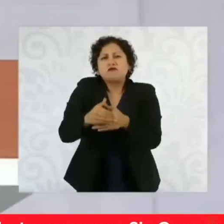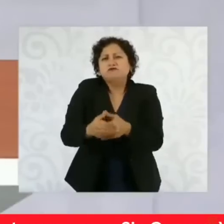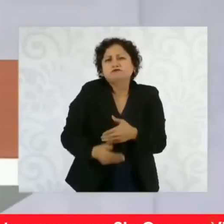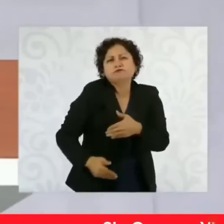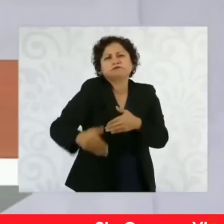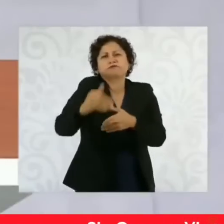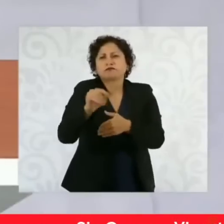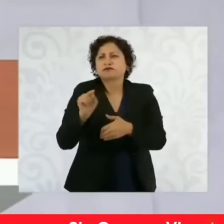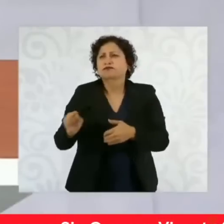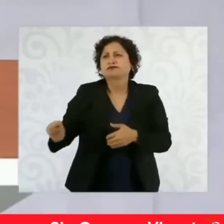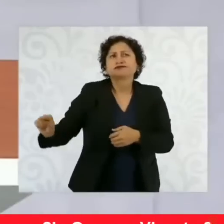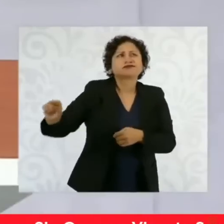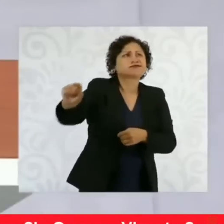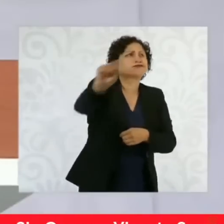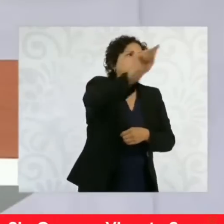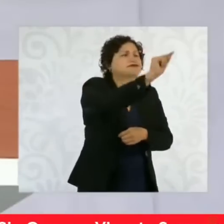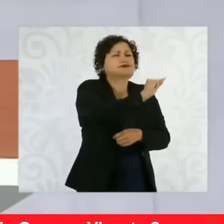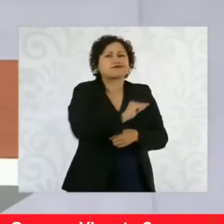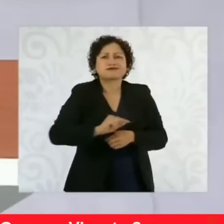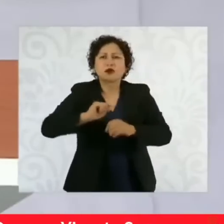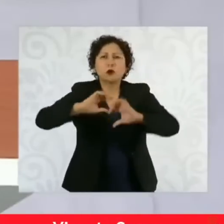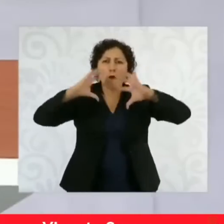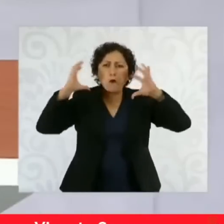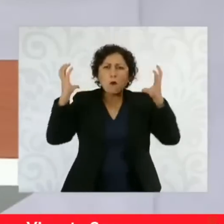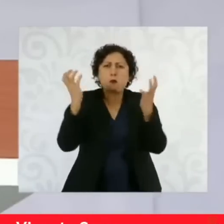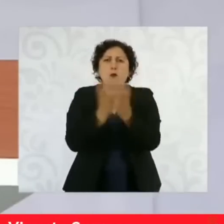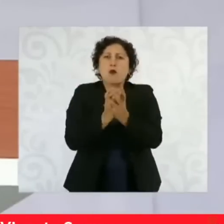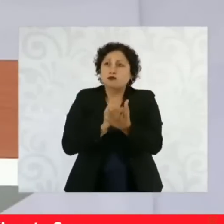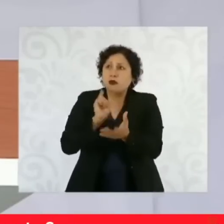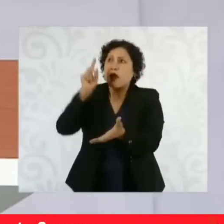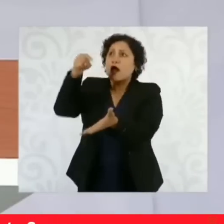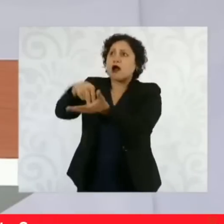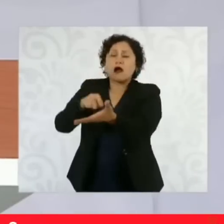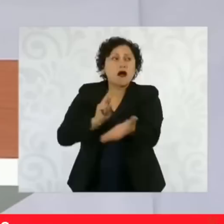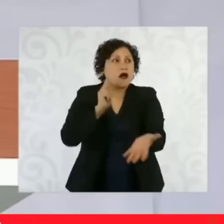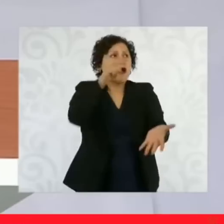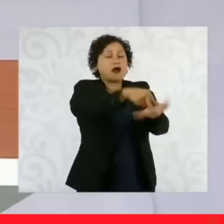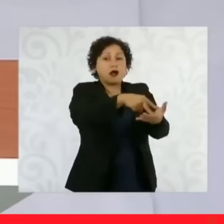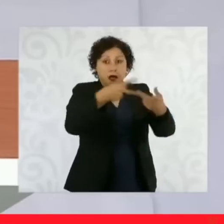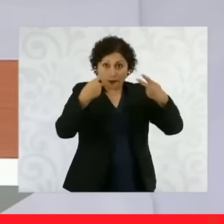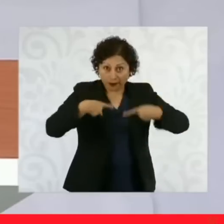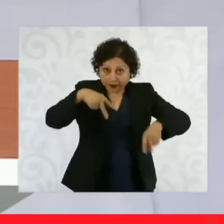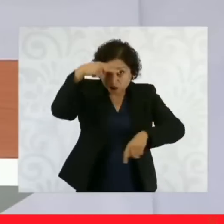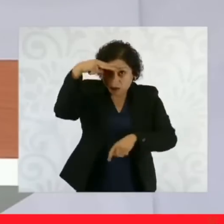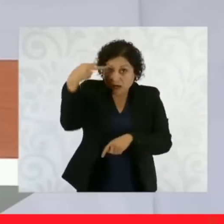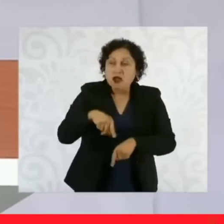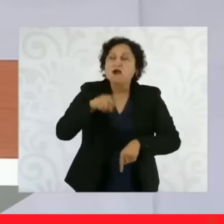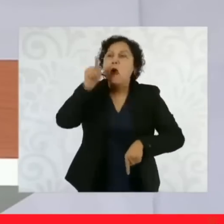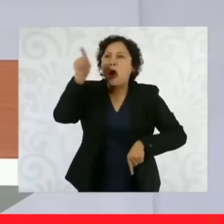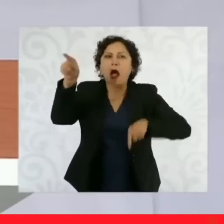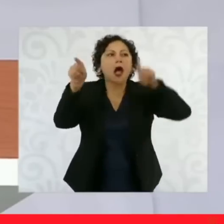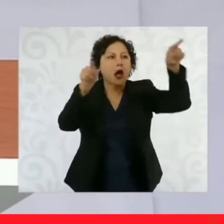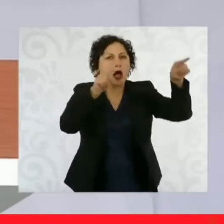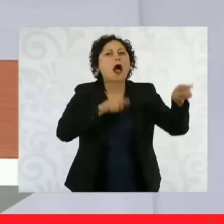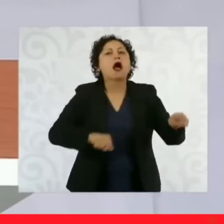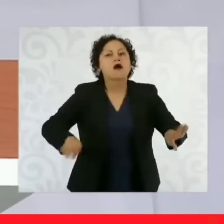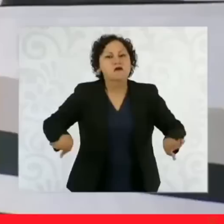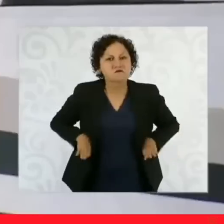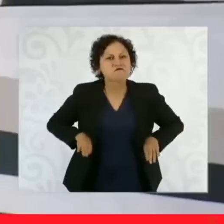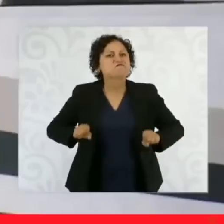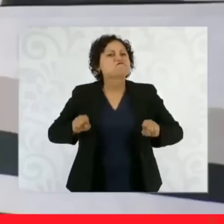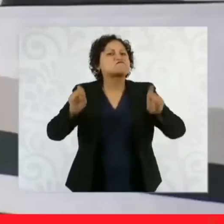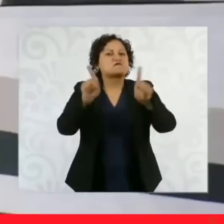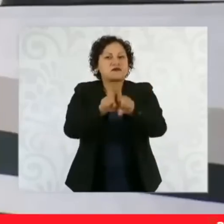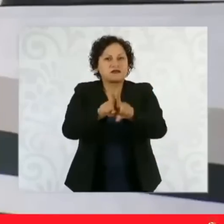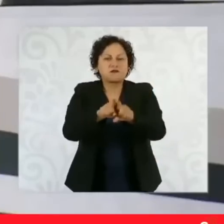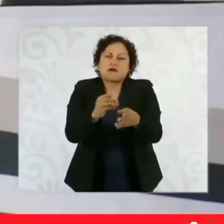todos los lados del mundo en donde estemos y también, por supuesto, en nuestro territorio.